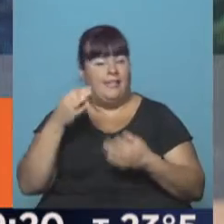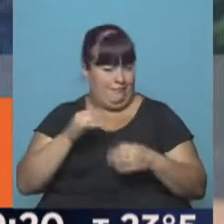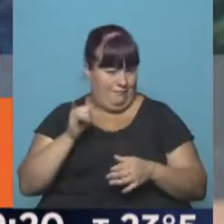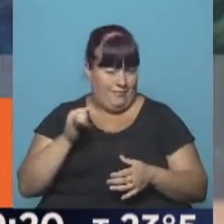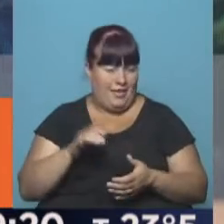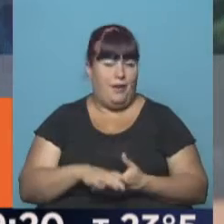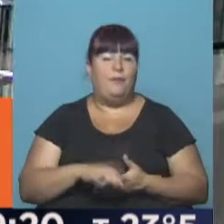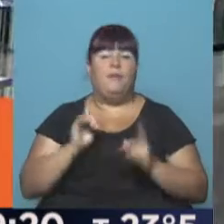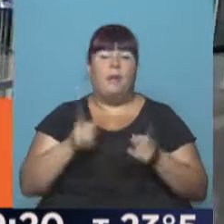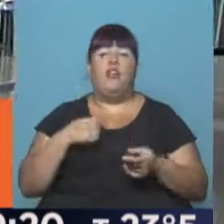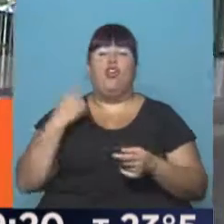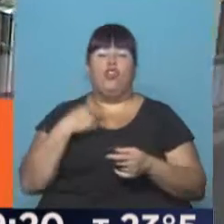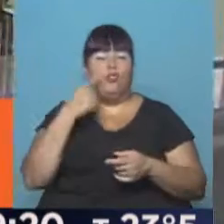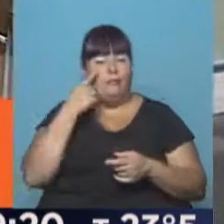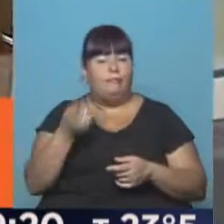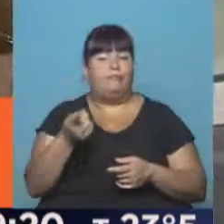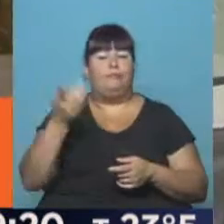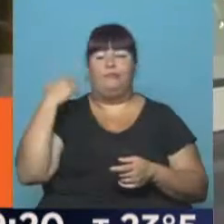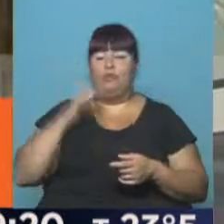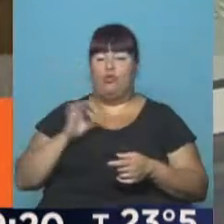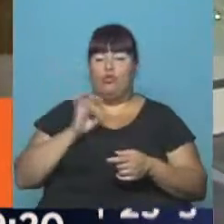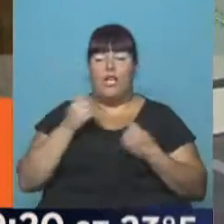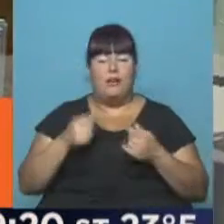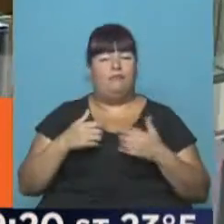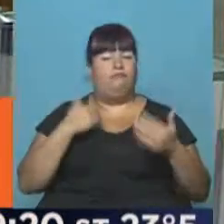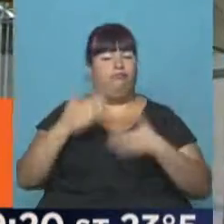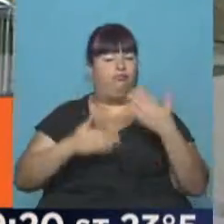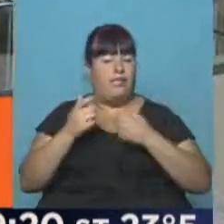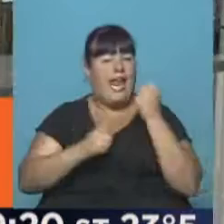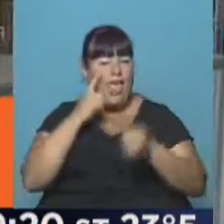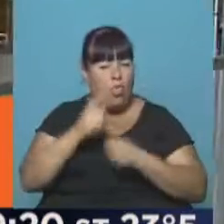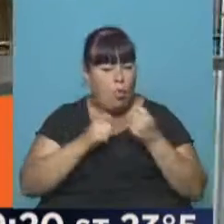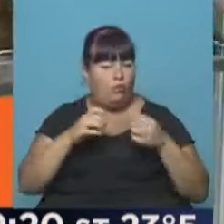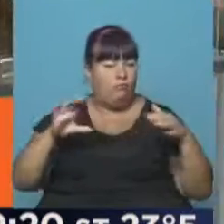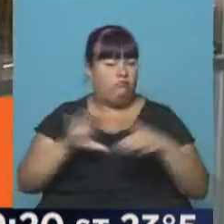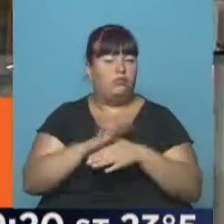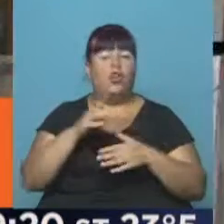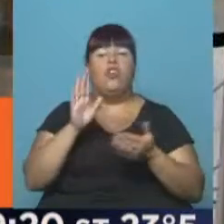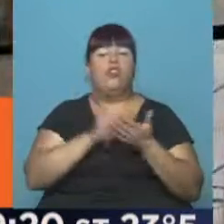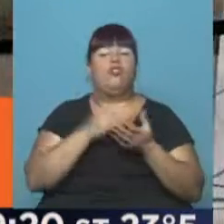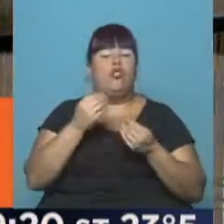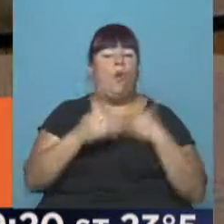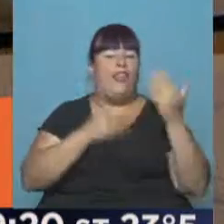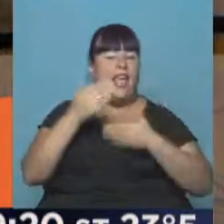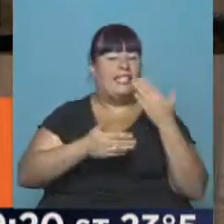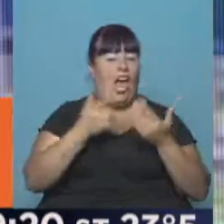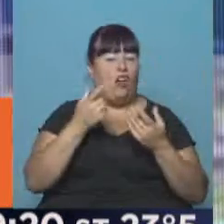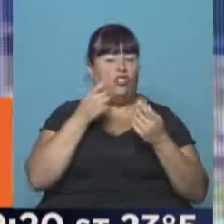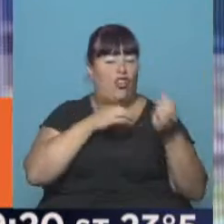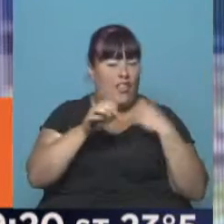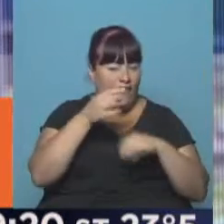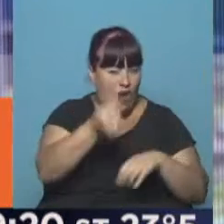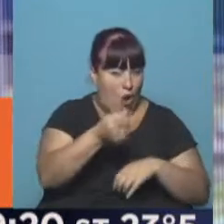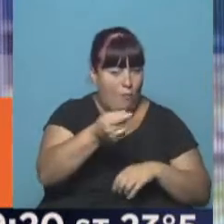de hecho nosotros lo que vimos en los últimos años es que el crecimiento de la industria estuvo más marcado por el desarrollo de la oferta sé